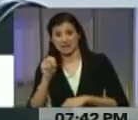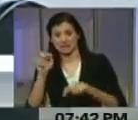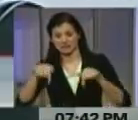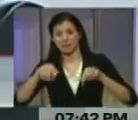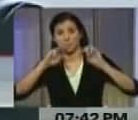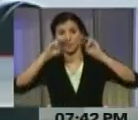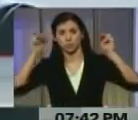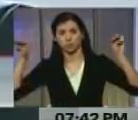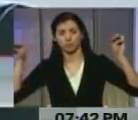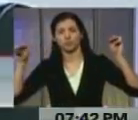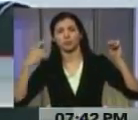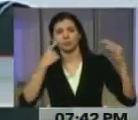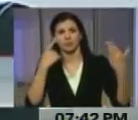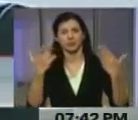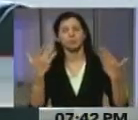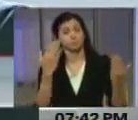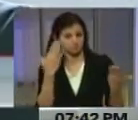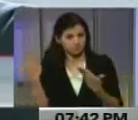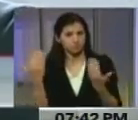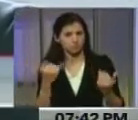ve, configurando